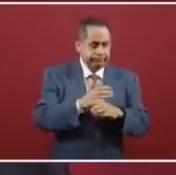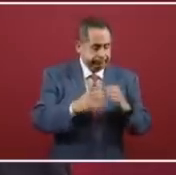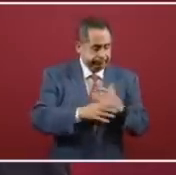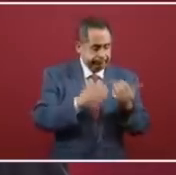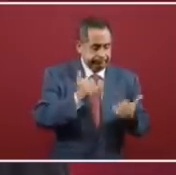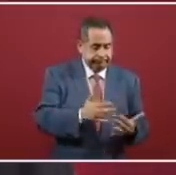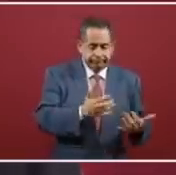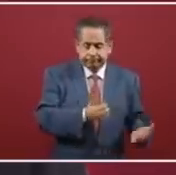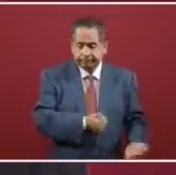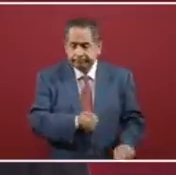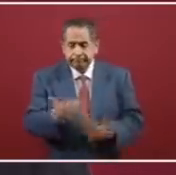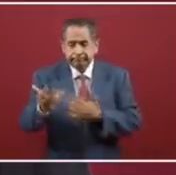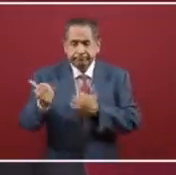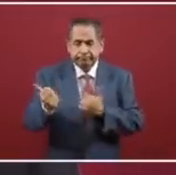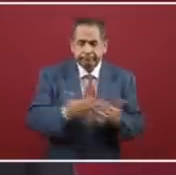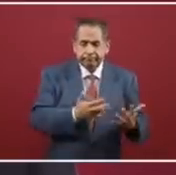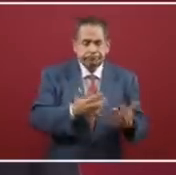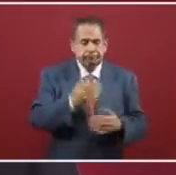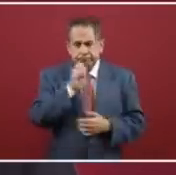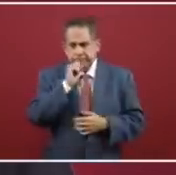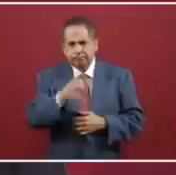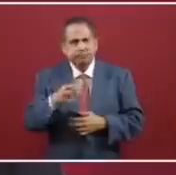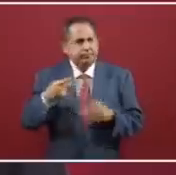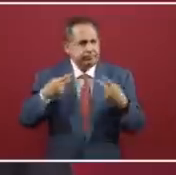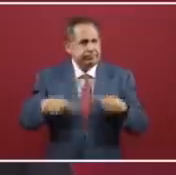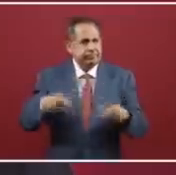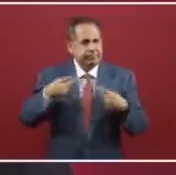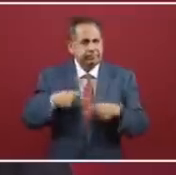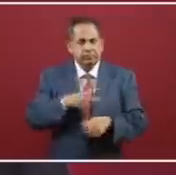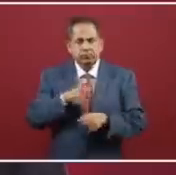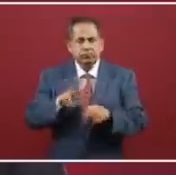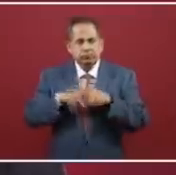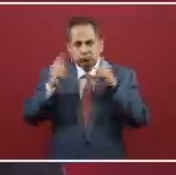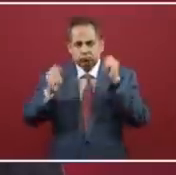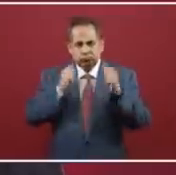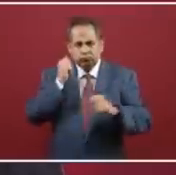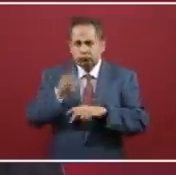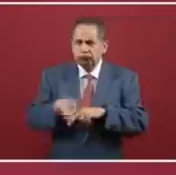sino también un tren de pasajeros